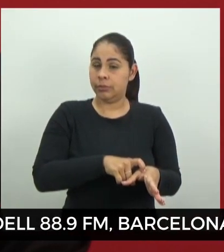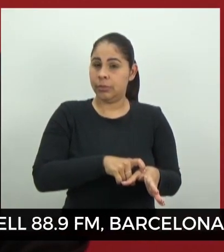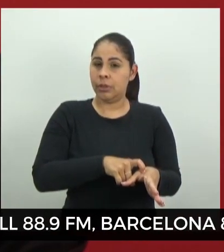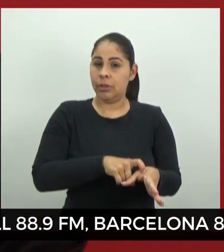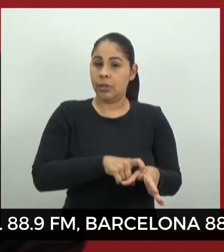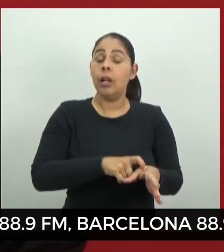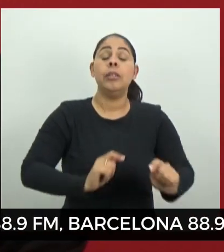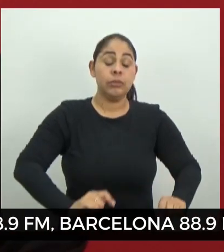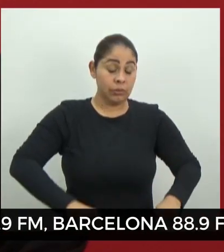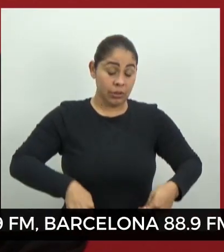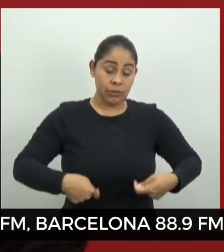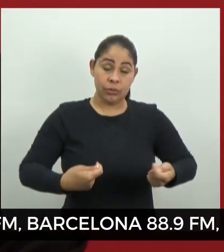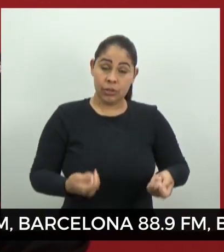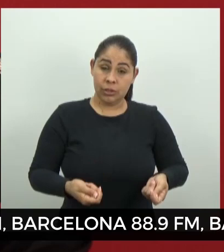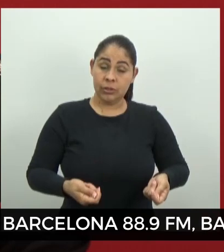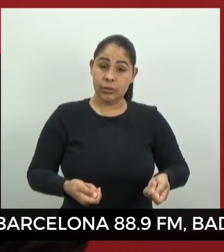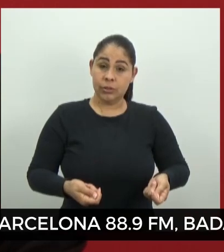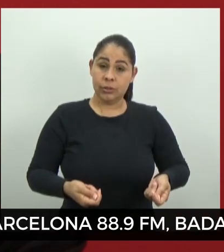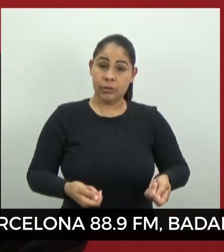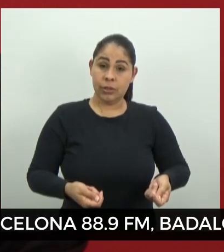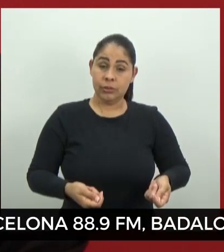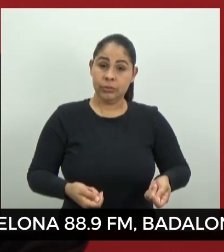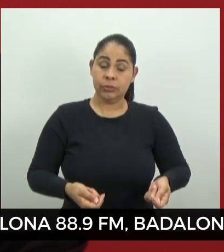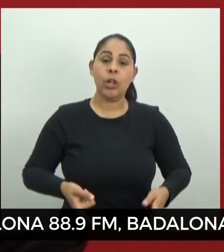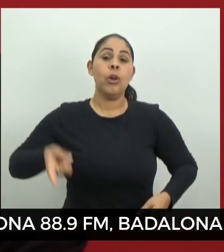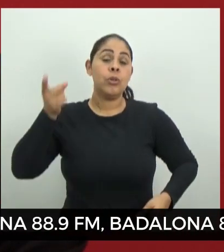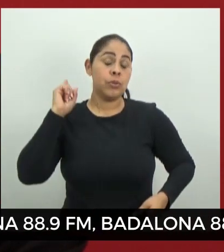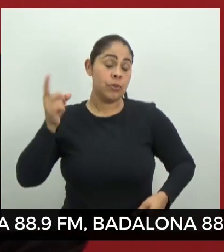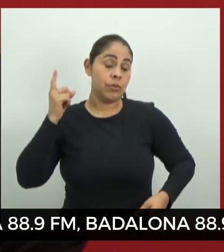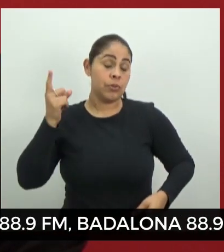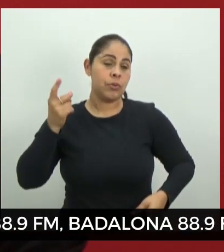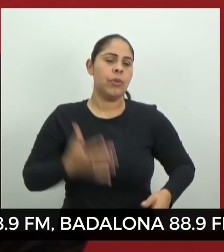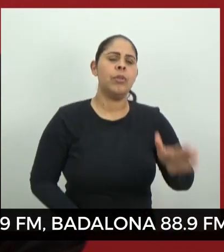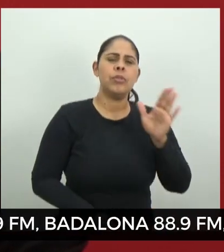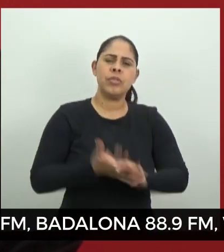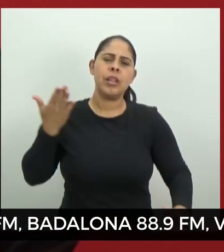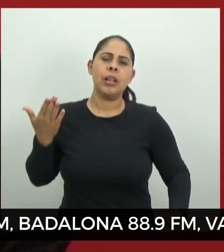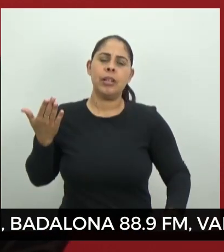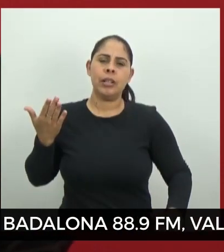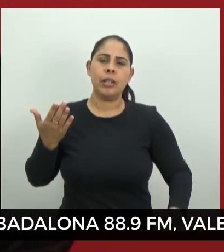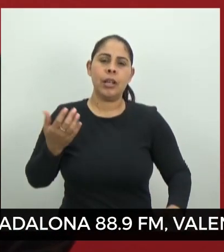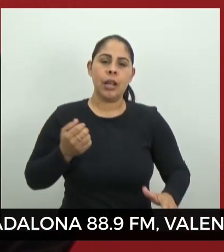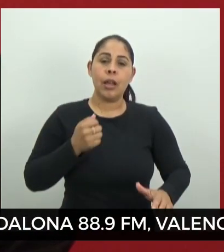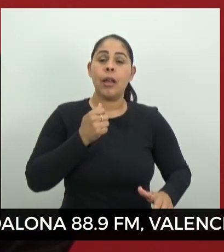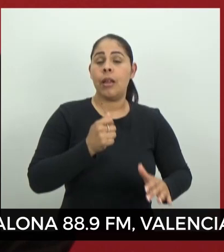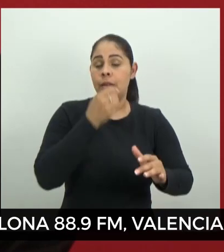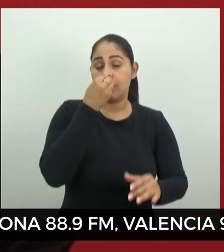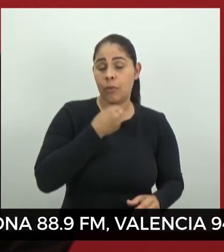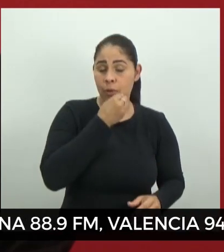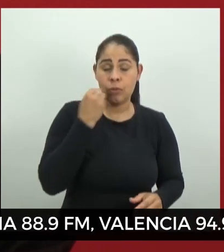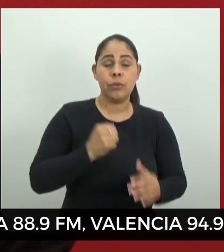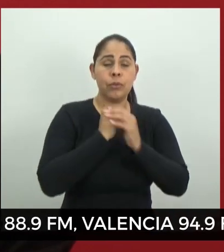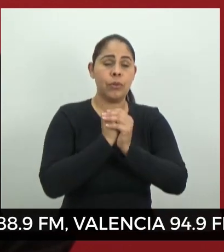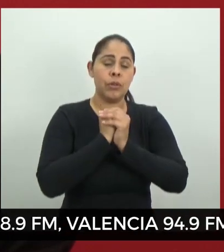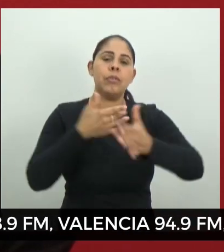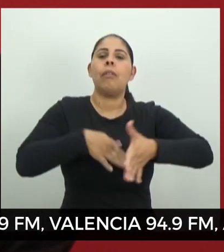esta naturaleza, no sale sino solo con oración y ayuno. Y ahora mira, queridos, ¿cuál era